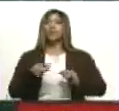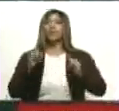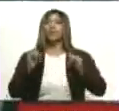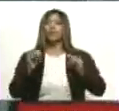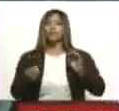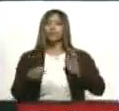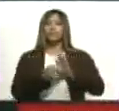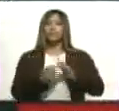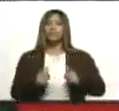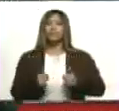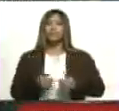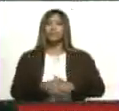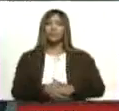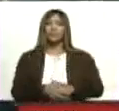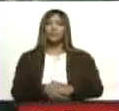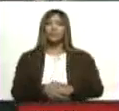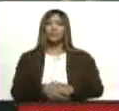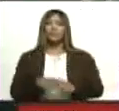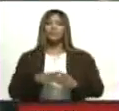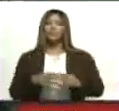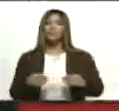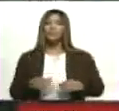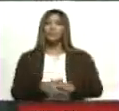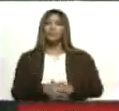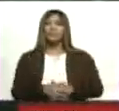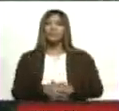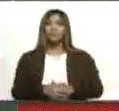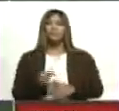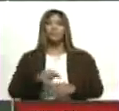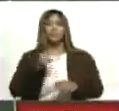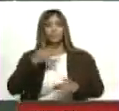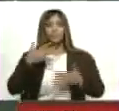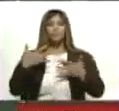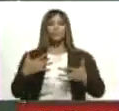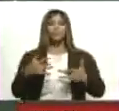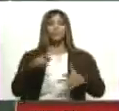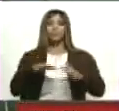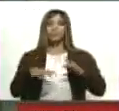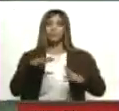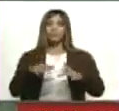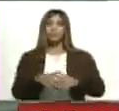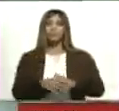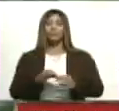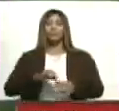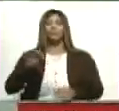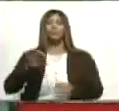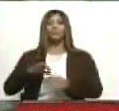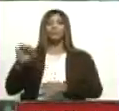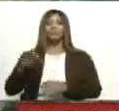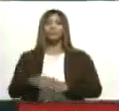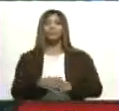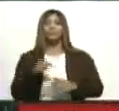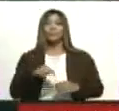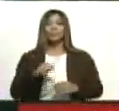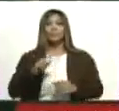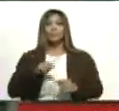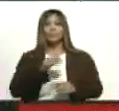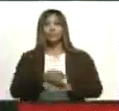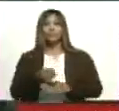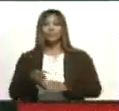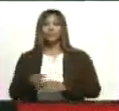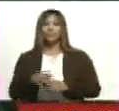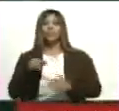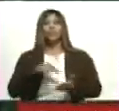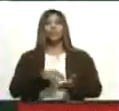que inauguró el festival, dejando a todos sus espectadores maravillados con las marionetas de varios metros de altura y este recorrido desde